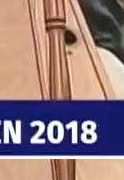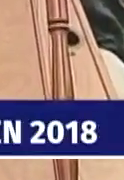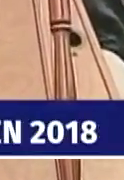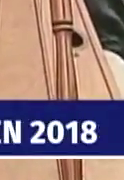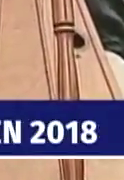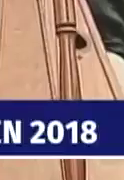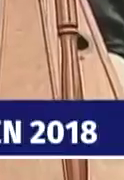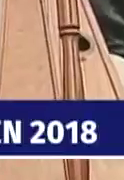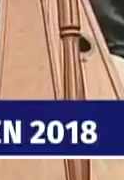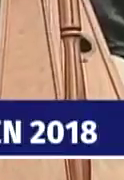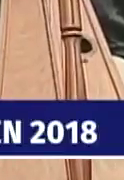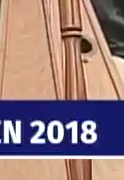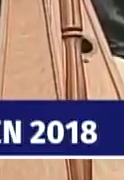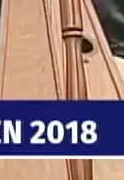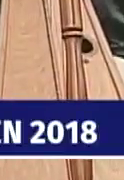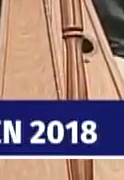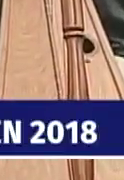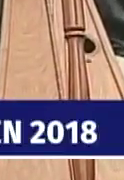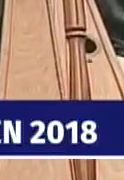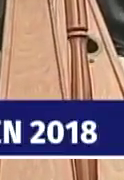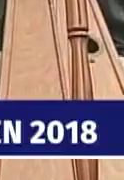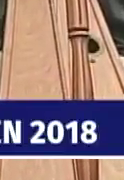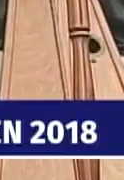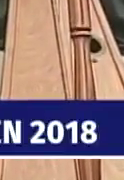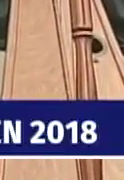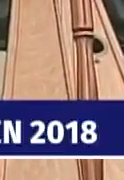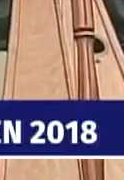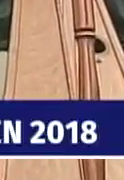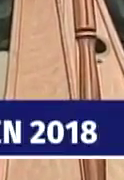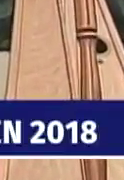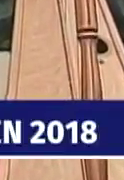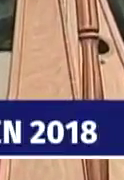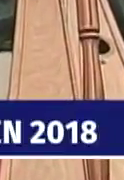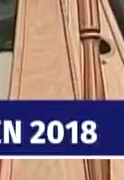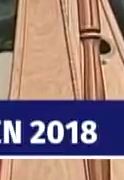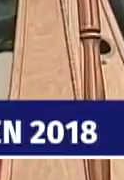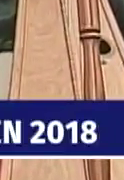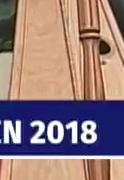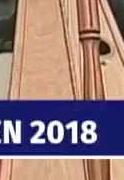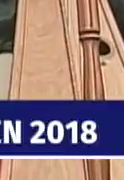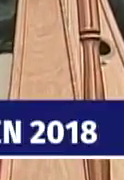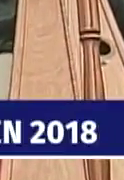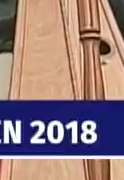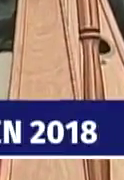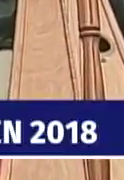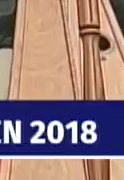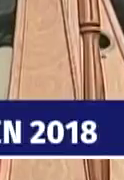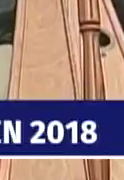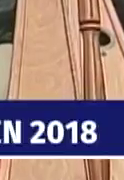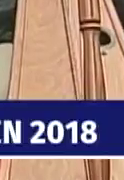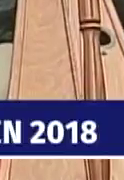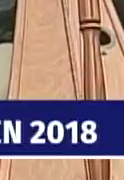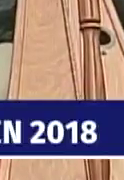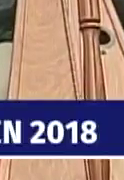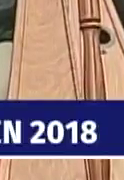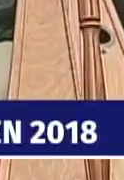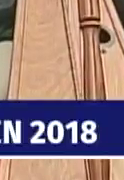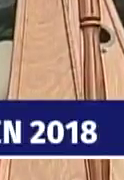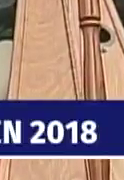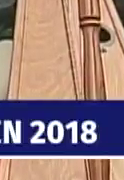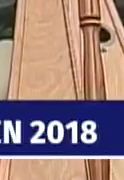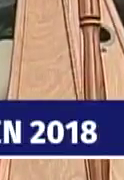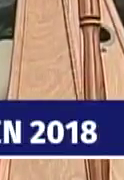los invitados que hacen presente acá en la Casa Amarilla, acompañando a Venezuela en esta Feria